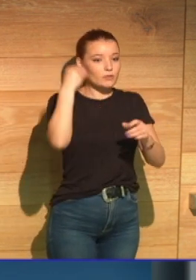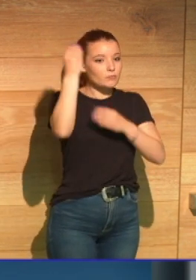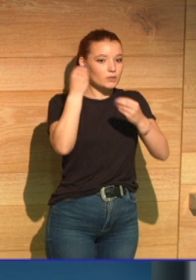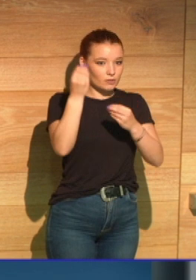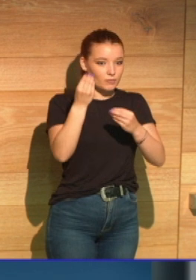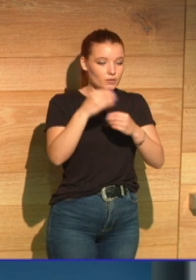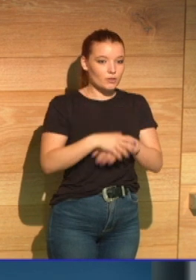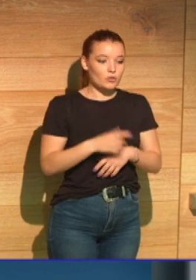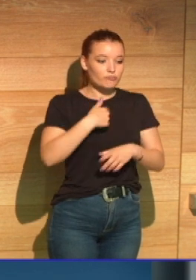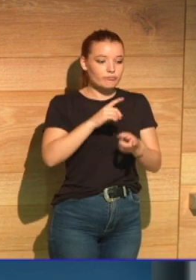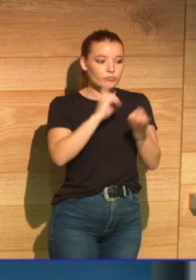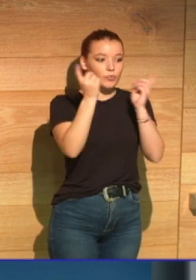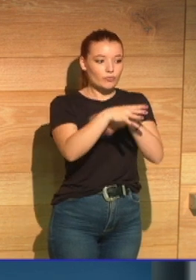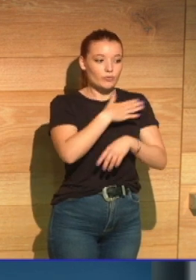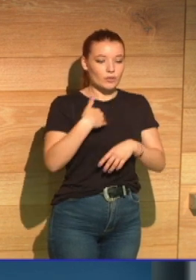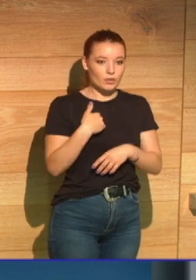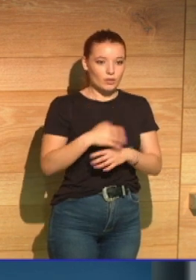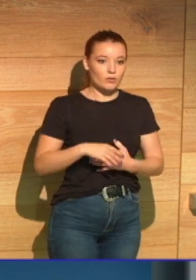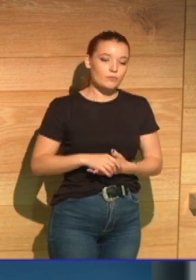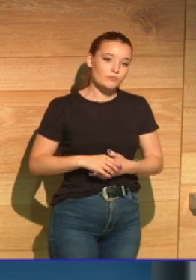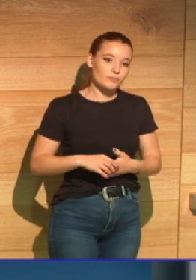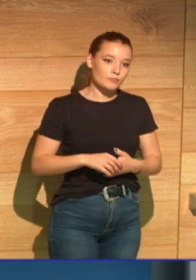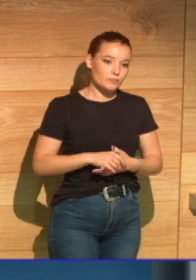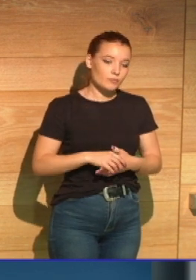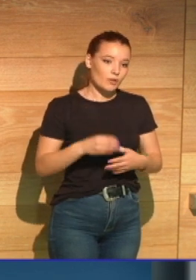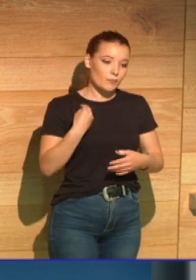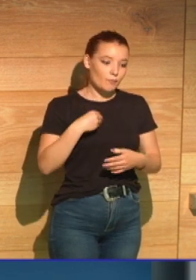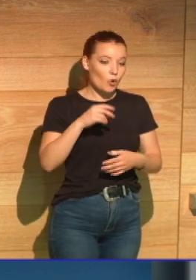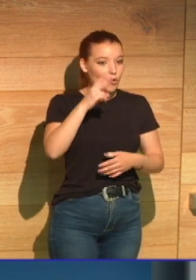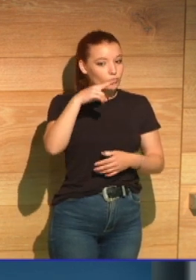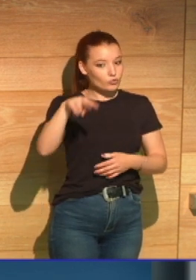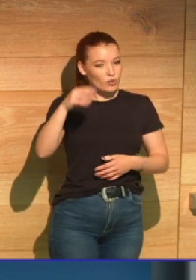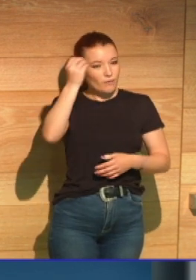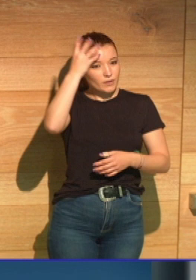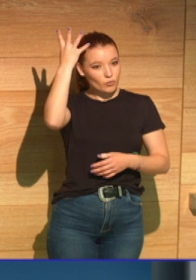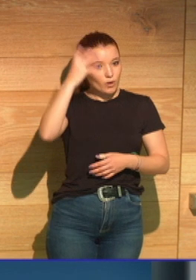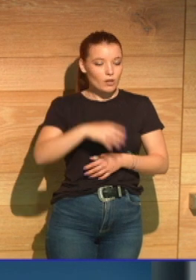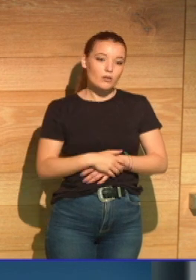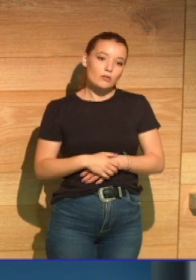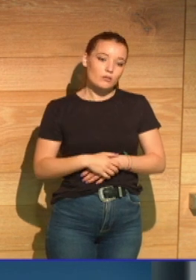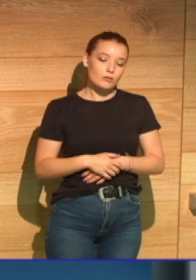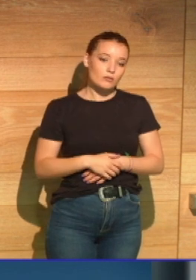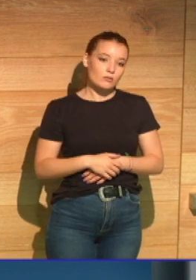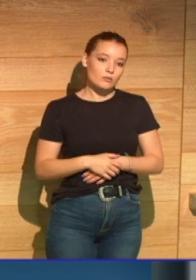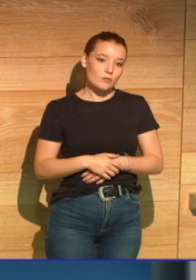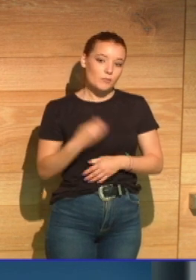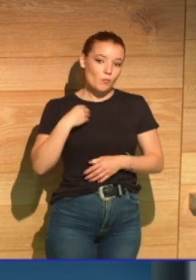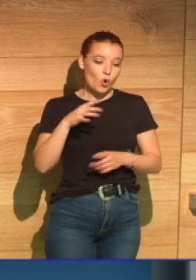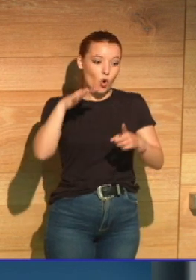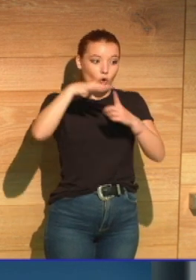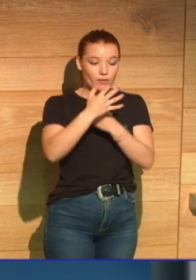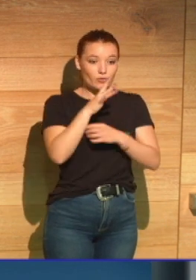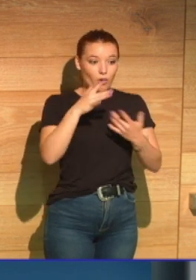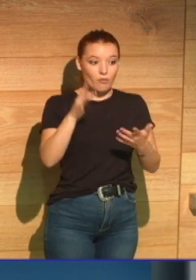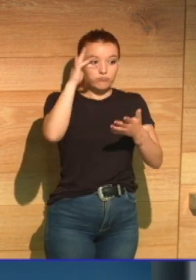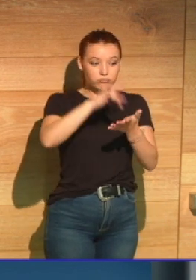estas tecnologías y las implicaciones que tienen en el museo virtual, y por supuesto el desarrollo de contenidos en el contexto de este mundo en el que nos encontramos